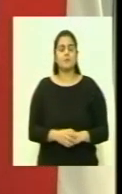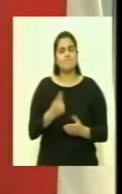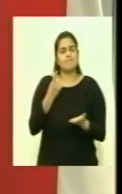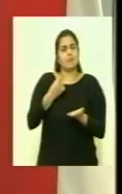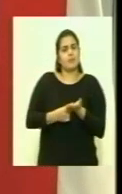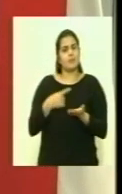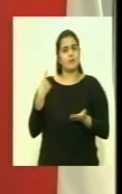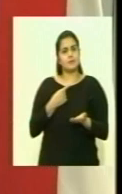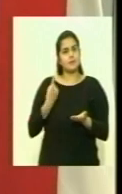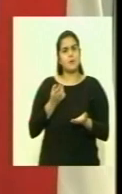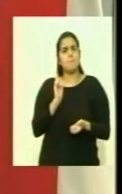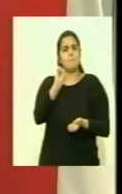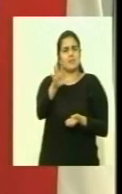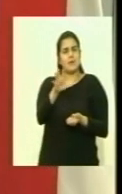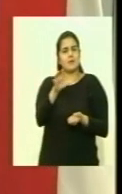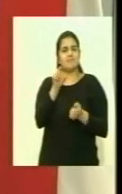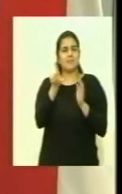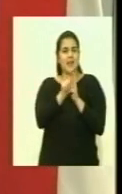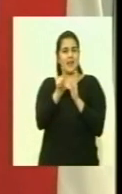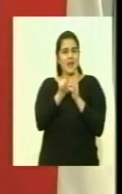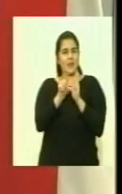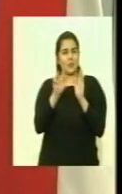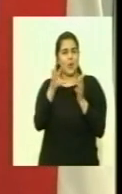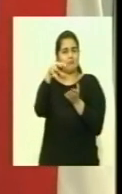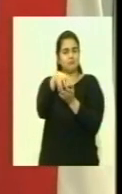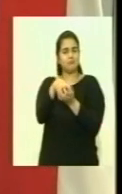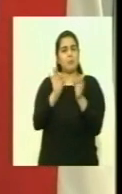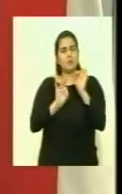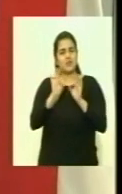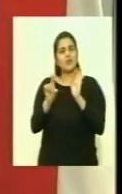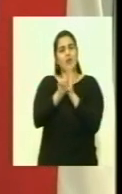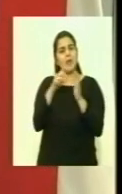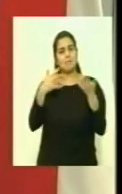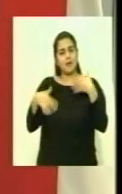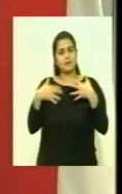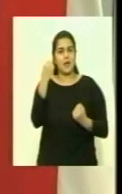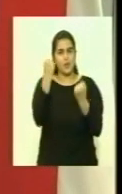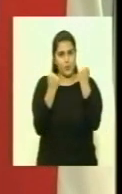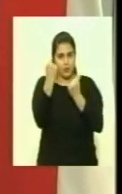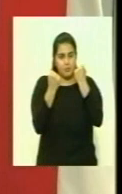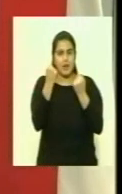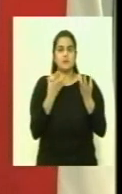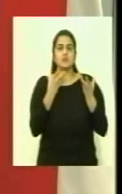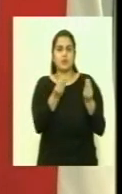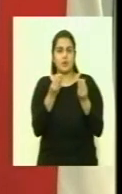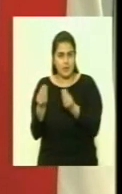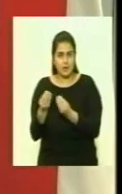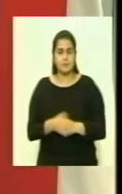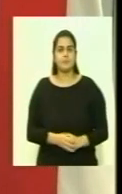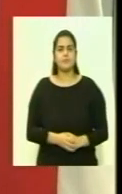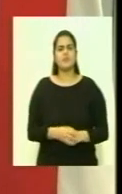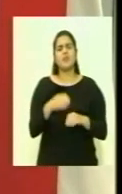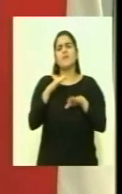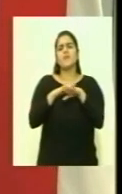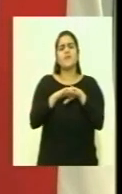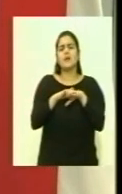decidimos enviar a la legislatura un proyecto de ley de una emergencia económica solidaria. Tenía su